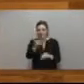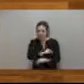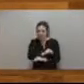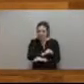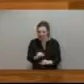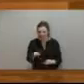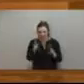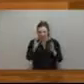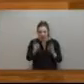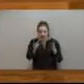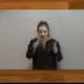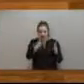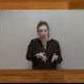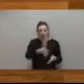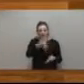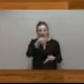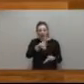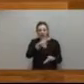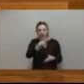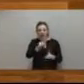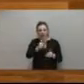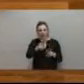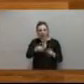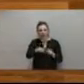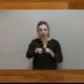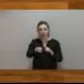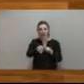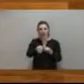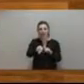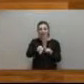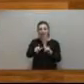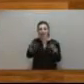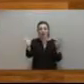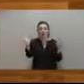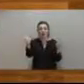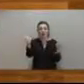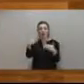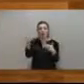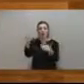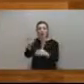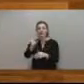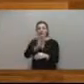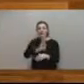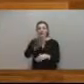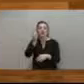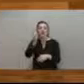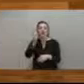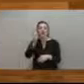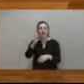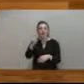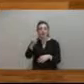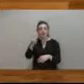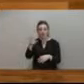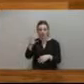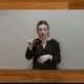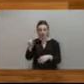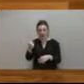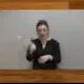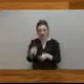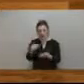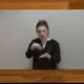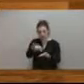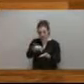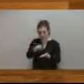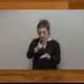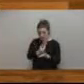su intervención criticando la ausencia de la señora Devesa, que ya llegó,